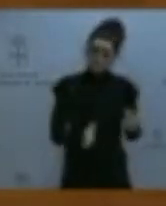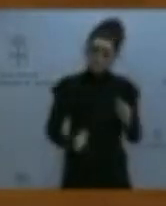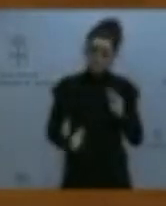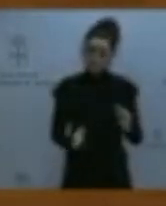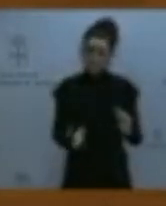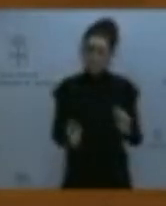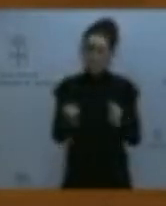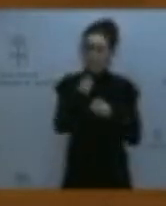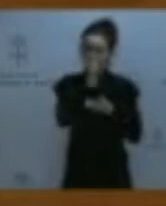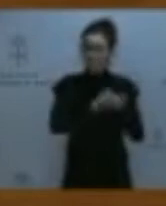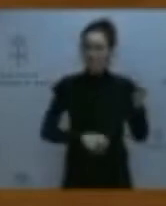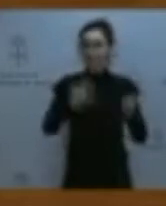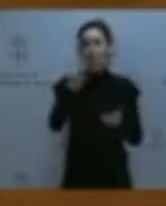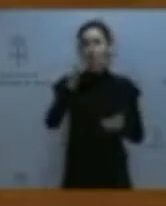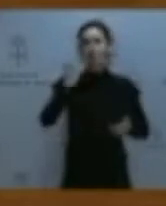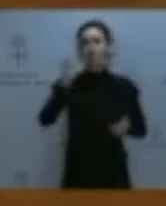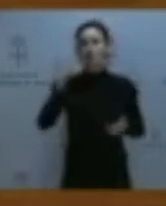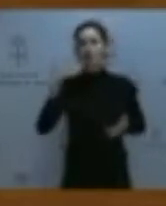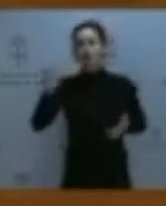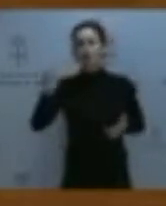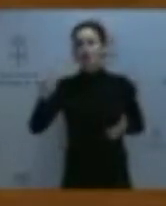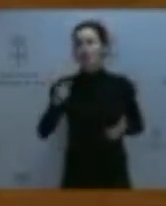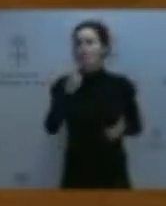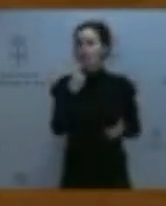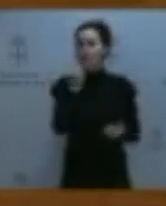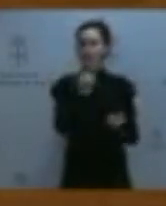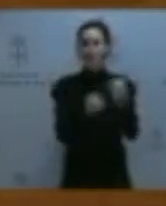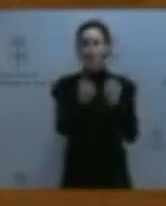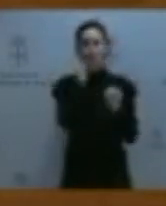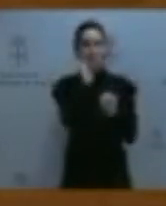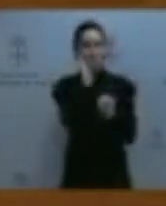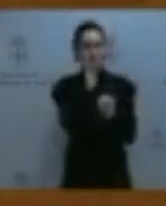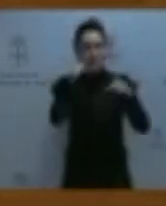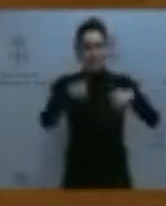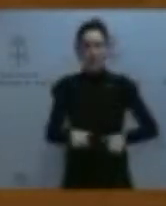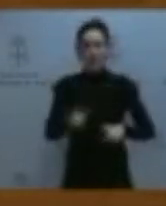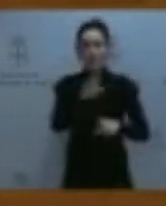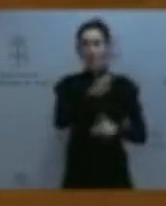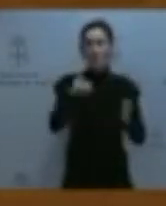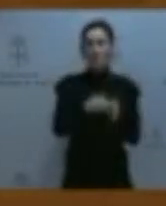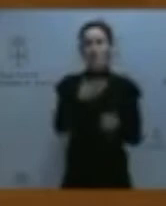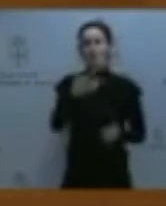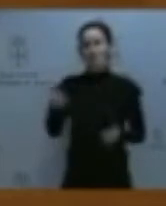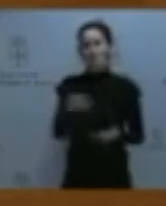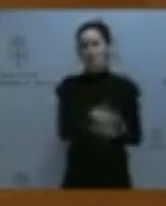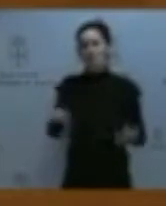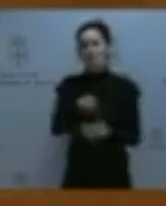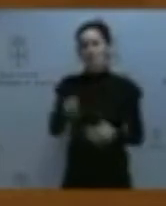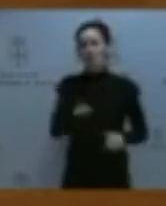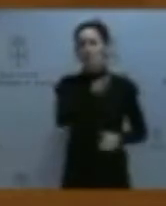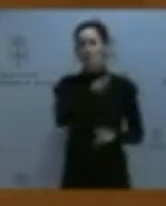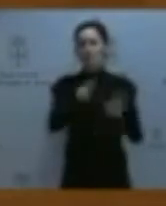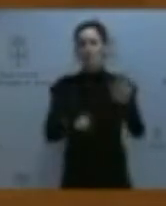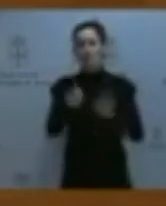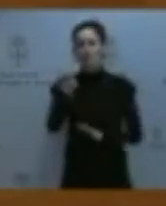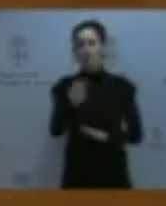también el informe FEDEA, estiman que la economía sumergida en Asturias asciende a 5.500 millones de euros, un 26% del PIB, y que